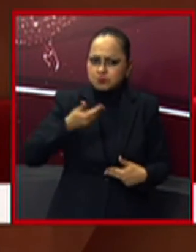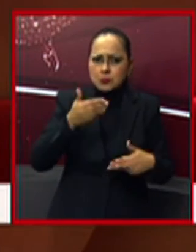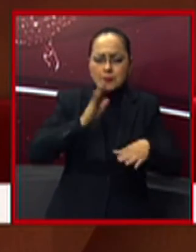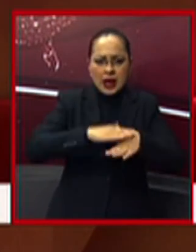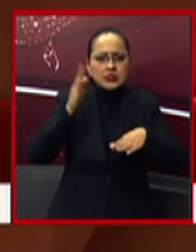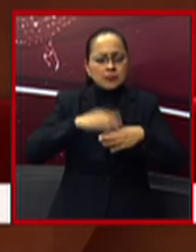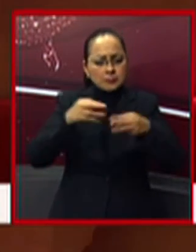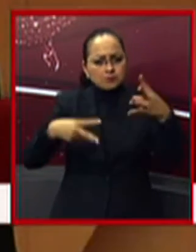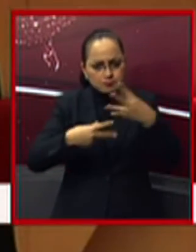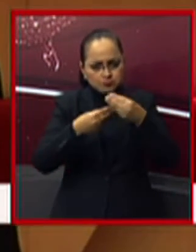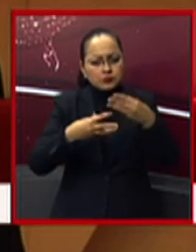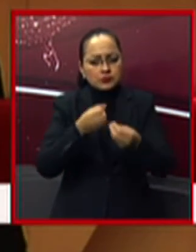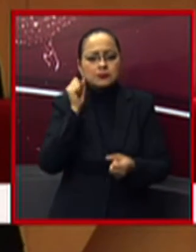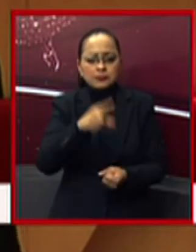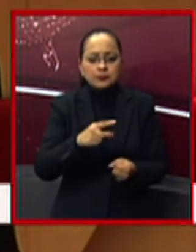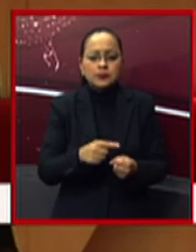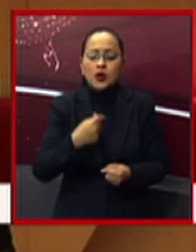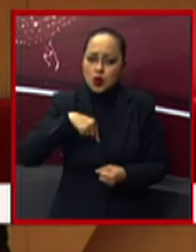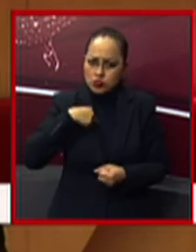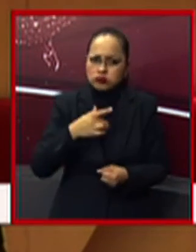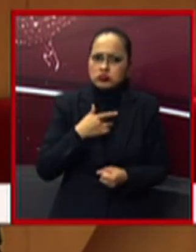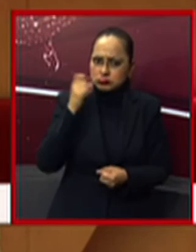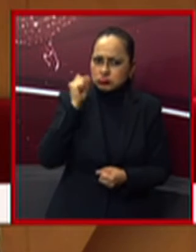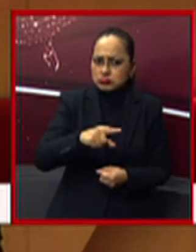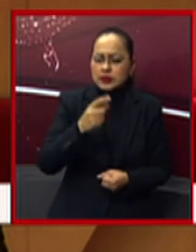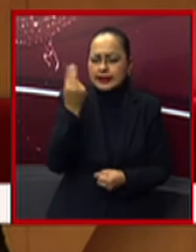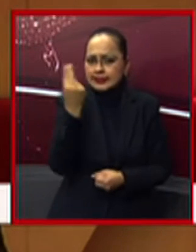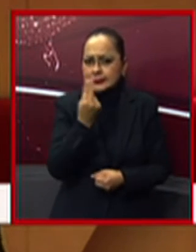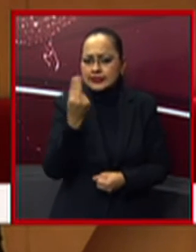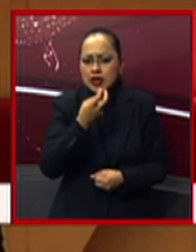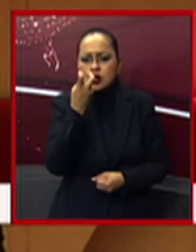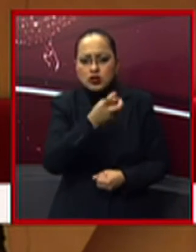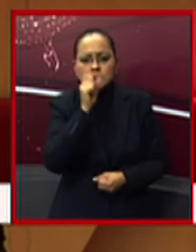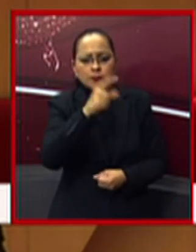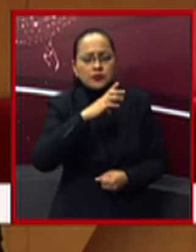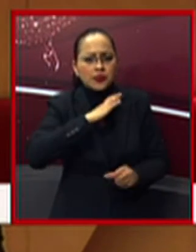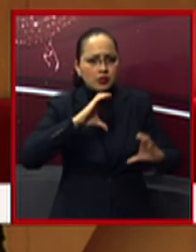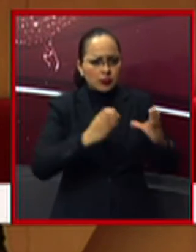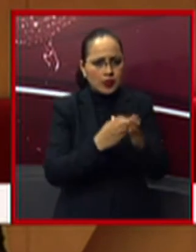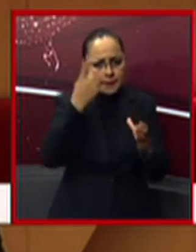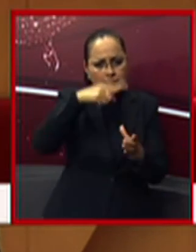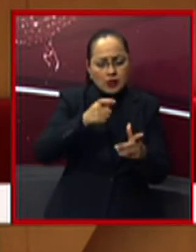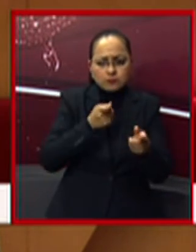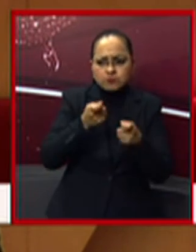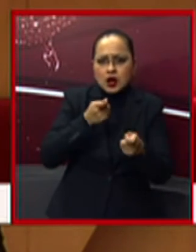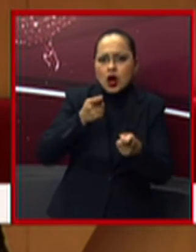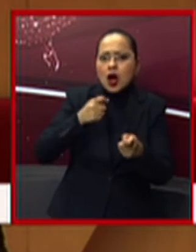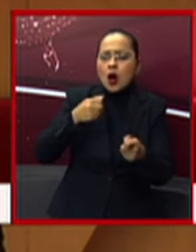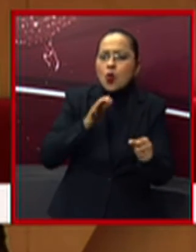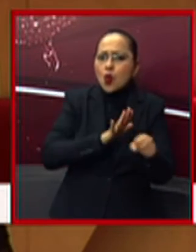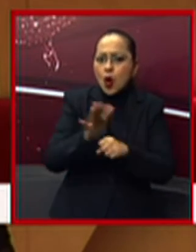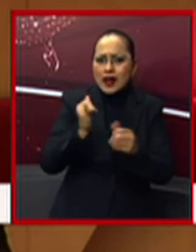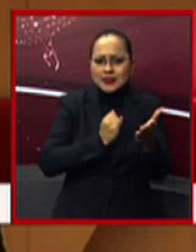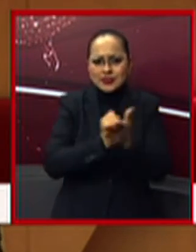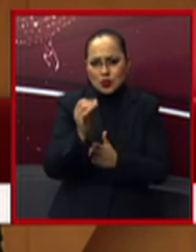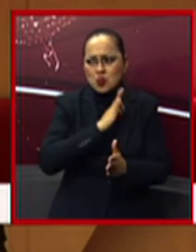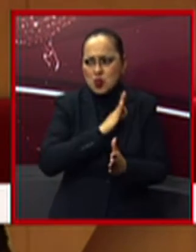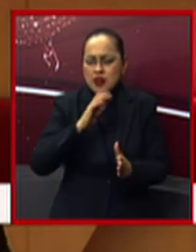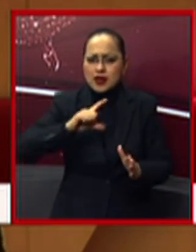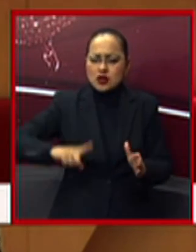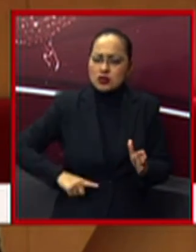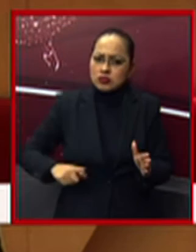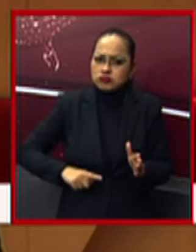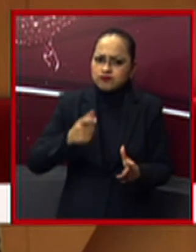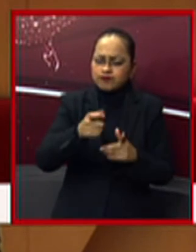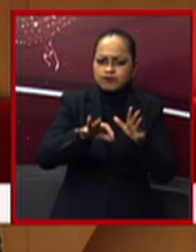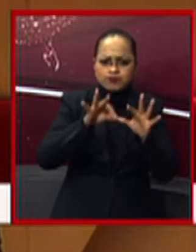amplía. También consideramos necesario preservar la frase regulatoria que asegura una visión e intervención de Estado en